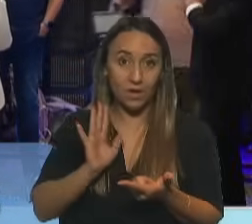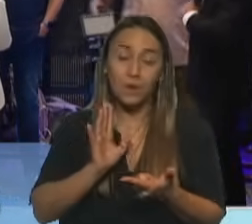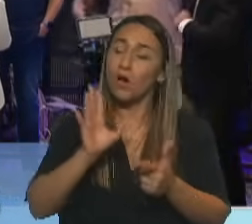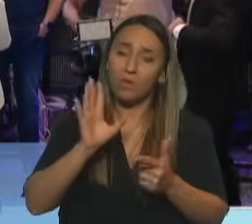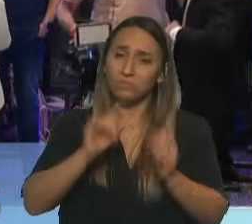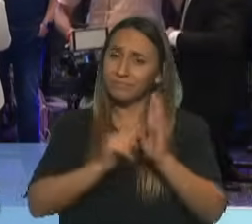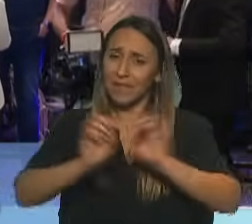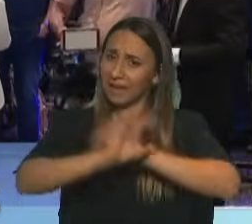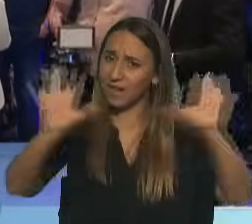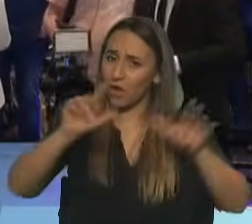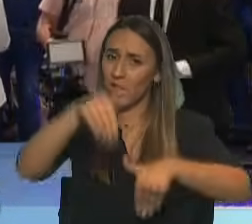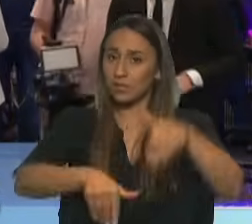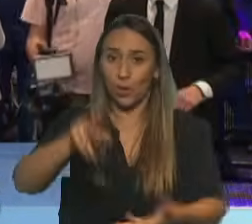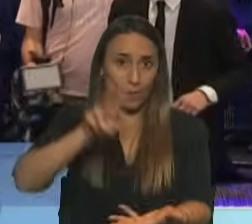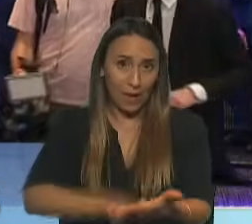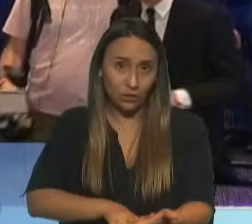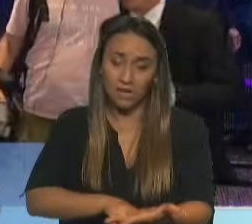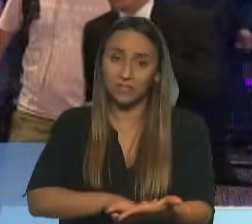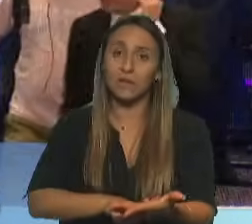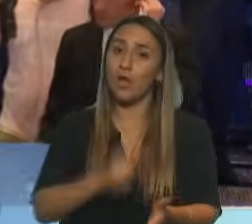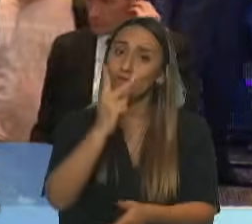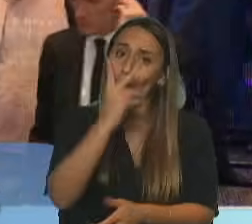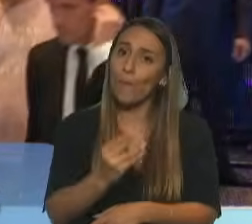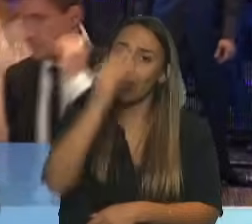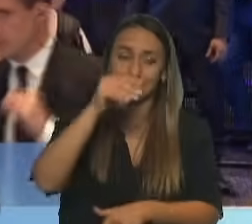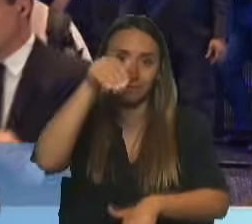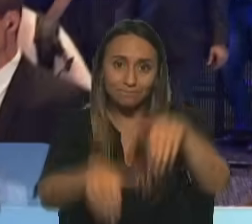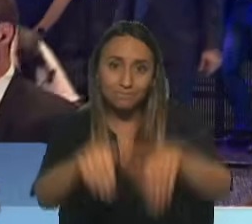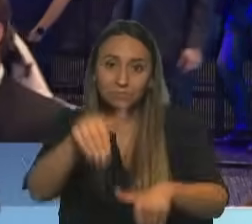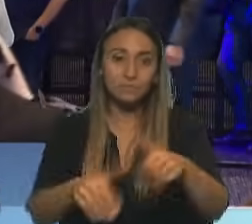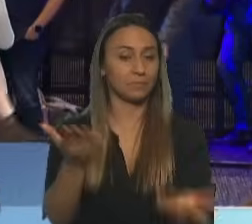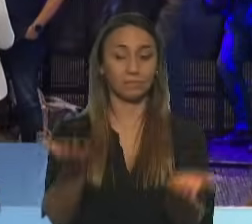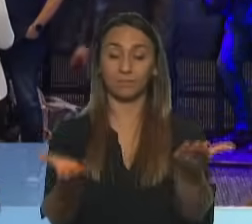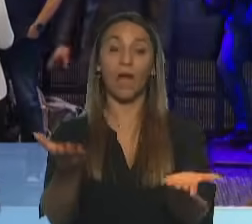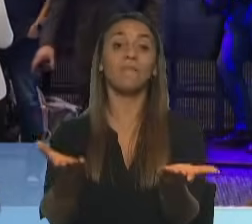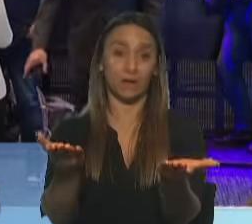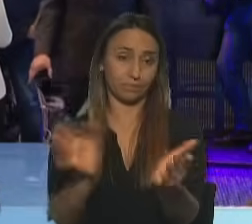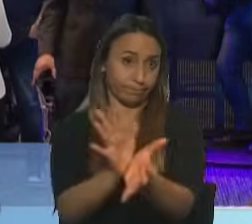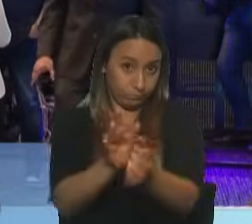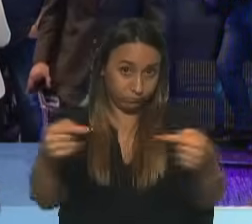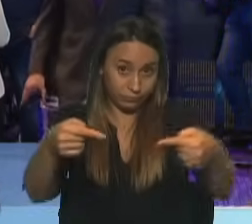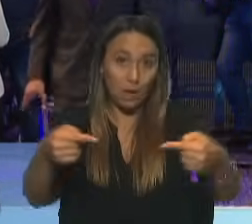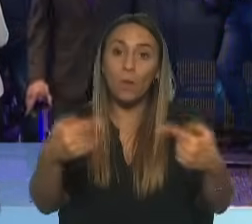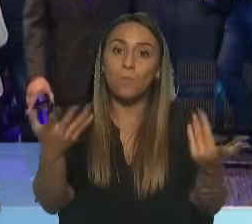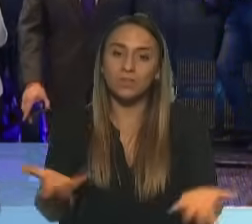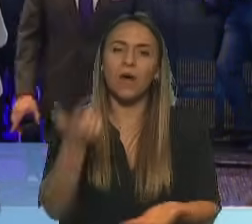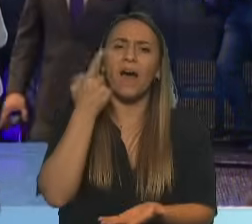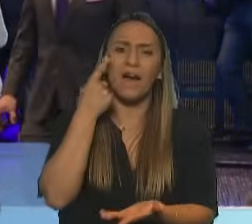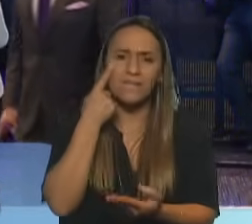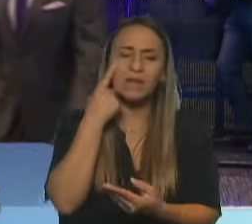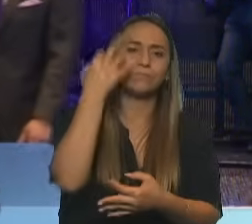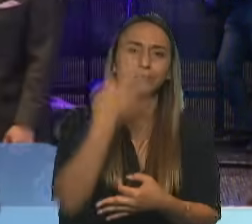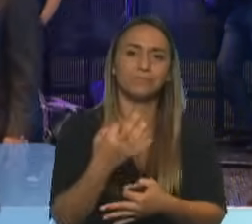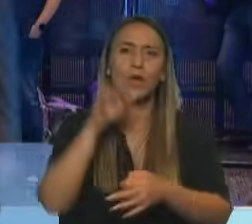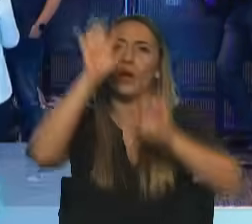es un balotaje, es una segunda vuelta, la elección aparece polarizada. Por ese motivo hay que ver cuáles son las mesas que se cargan, en qué